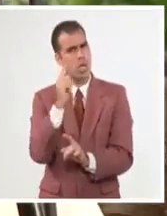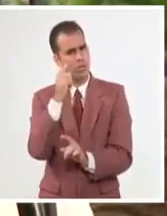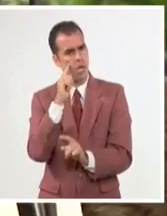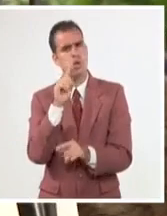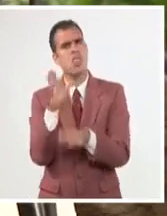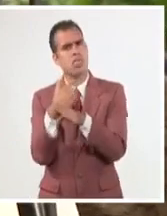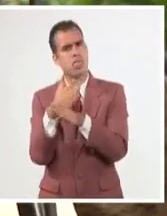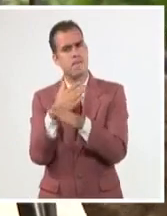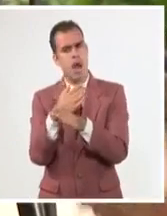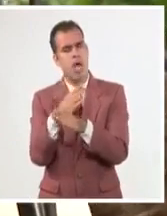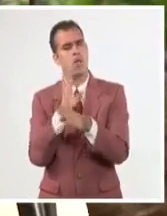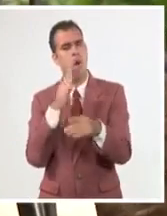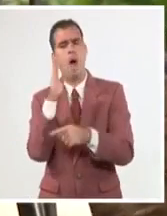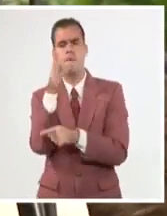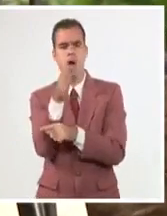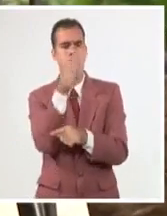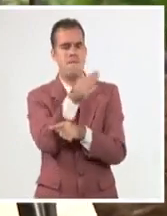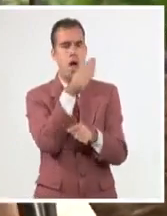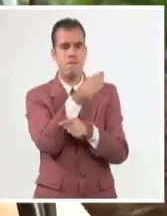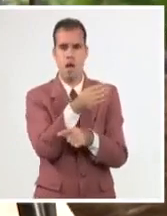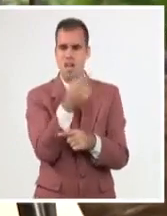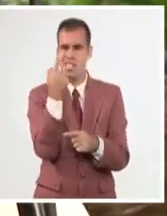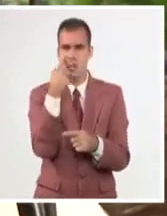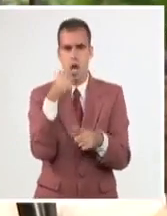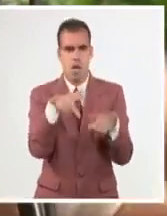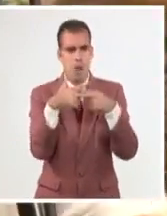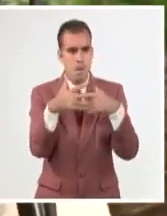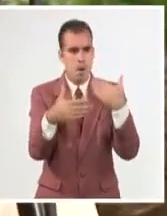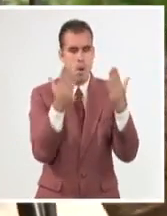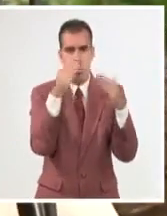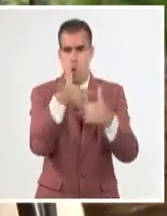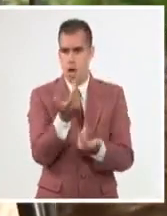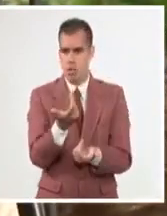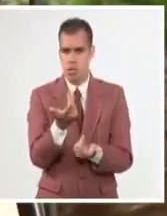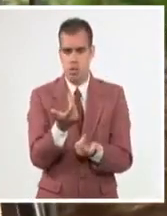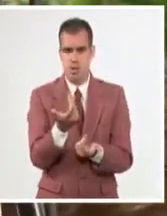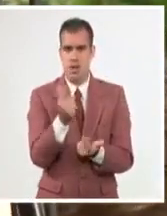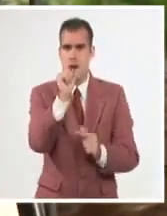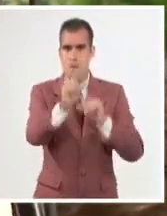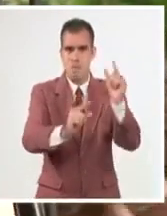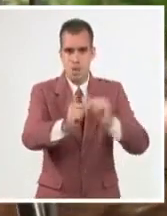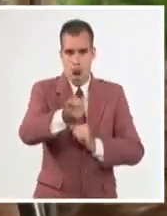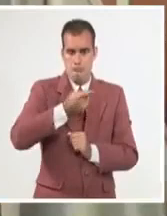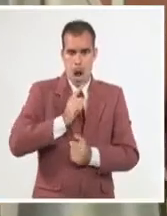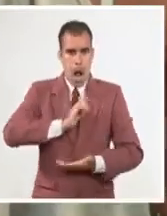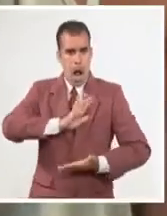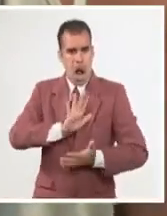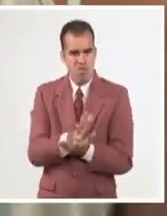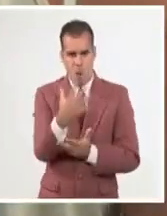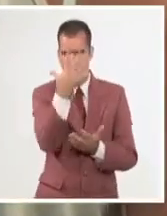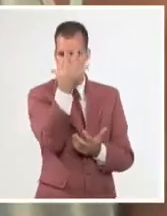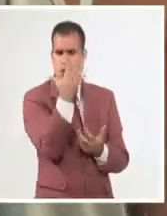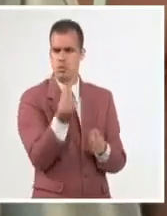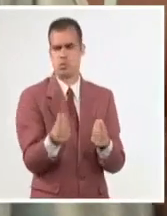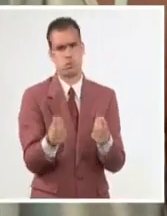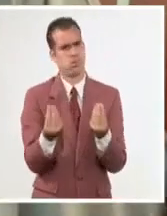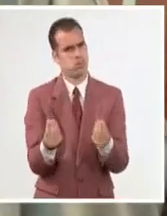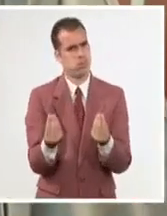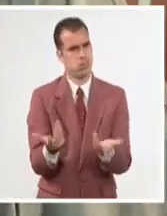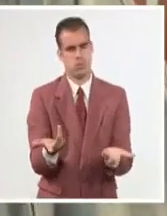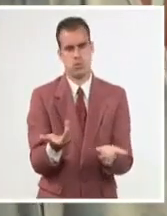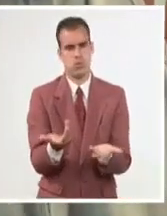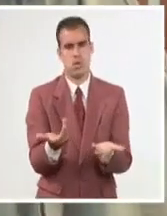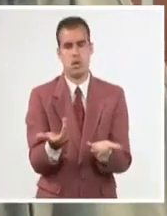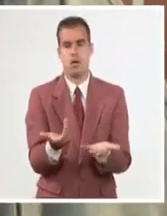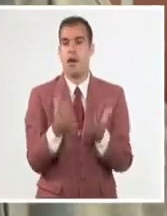me puede resolver el problema en el momento y me maltratan. No lo digo por mí, lo digo porque a las personas se les maltratan. Con la misma pasión que los jóvenes de